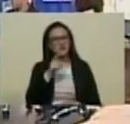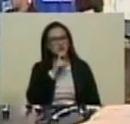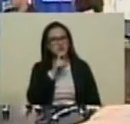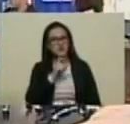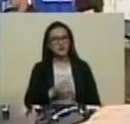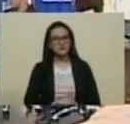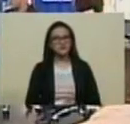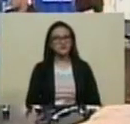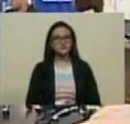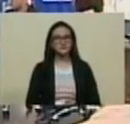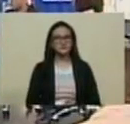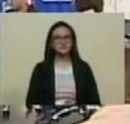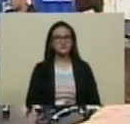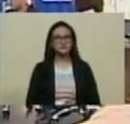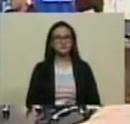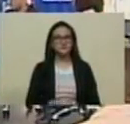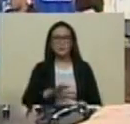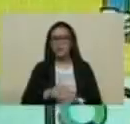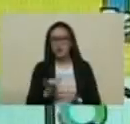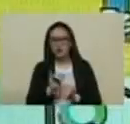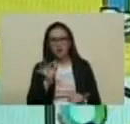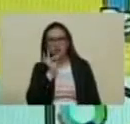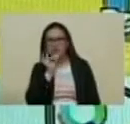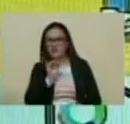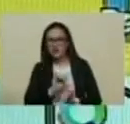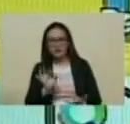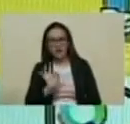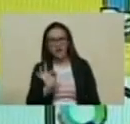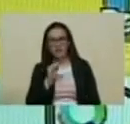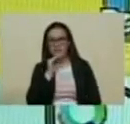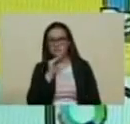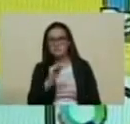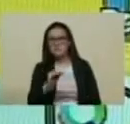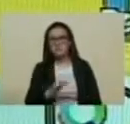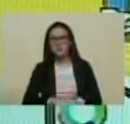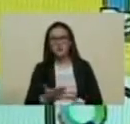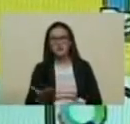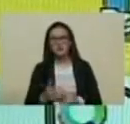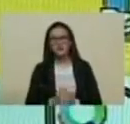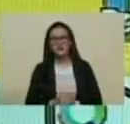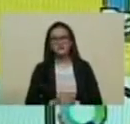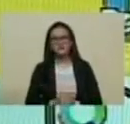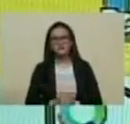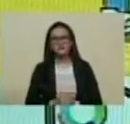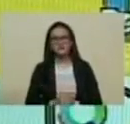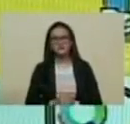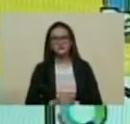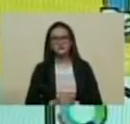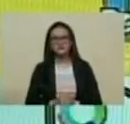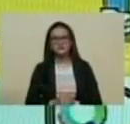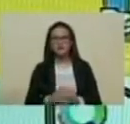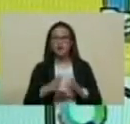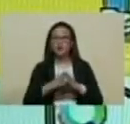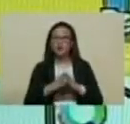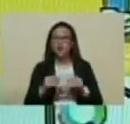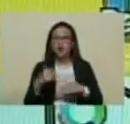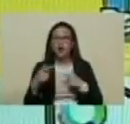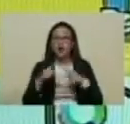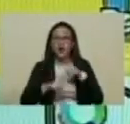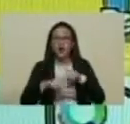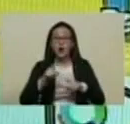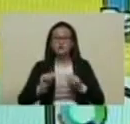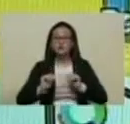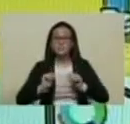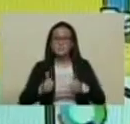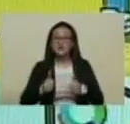eso? ¿Por qué no han terminado esa construcción? Tenemos que, todo lo que iniciemos,